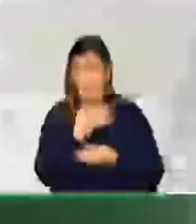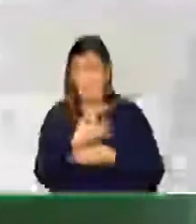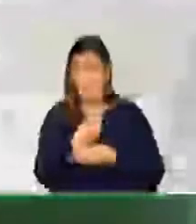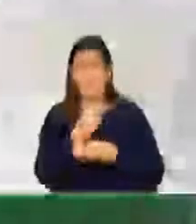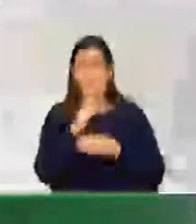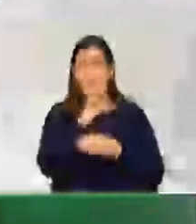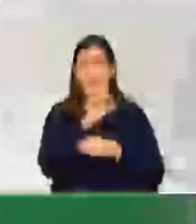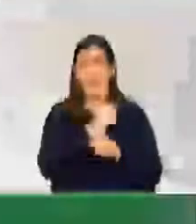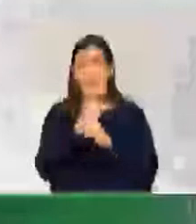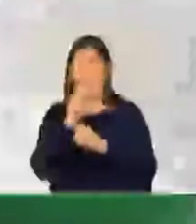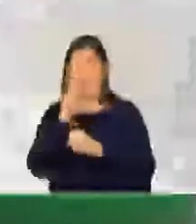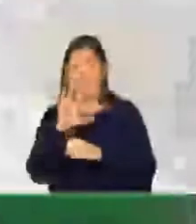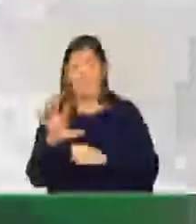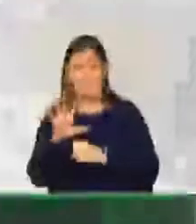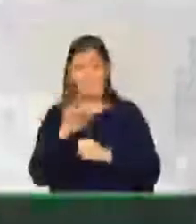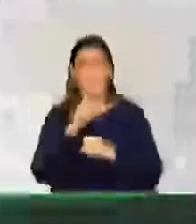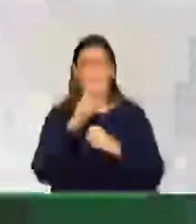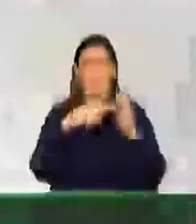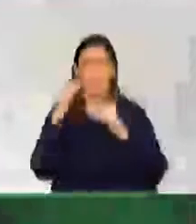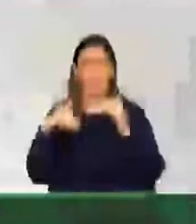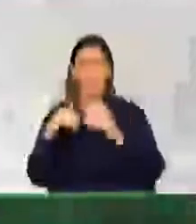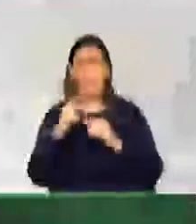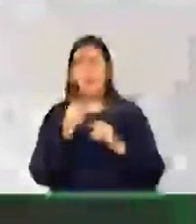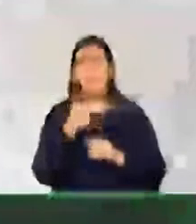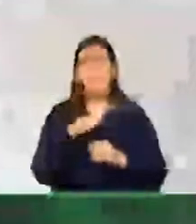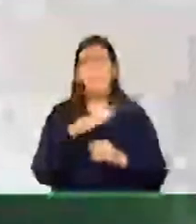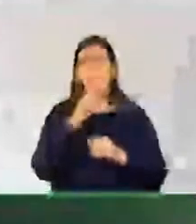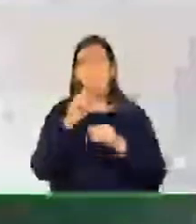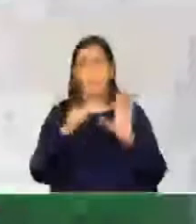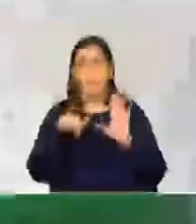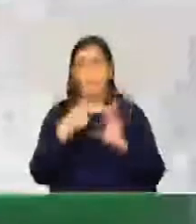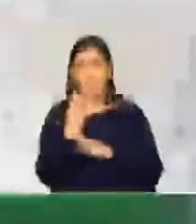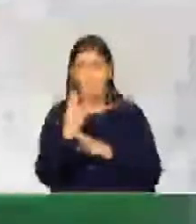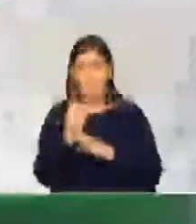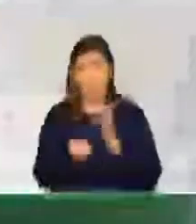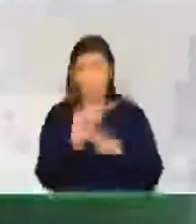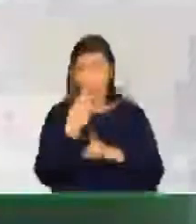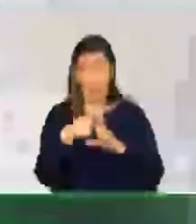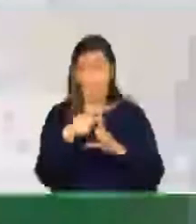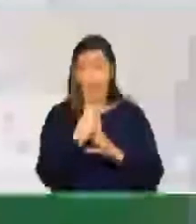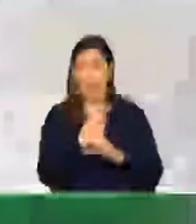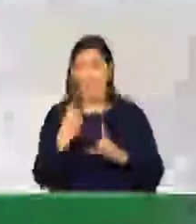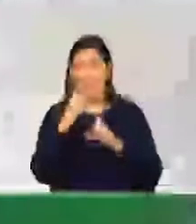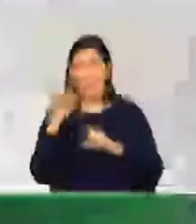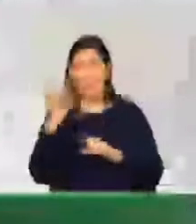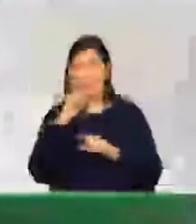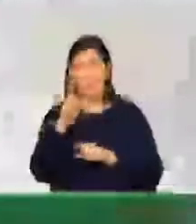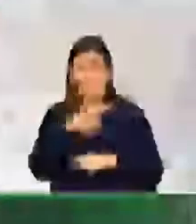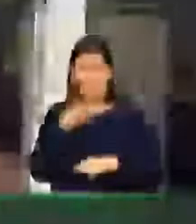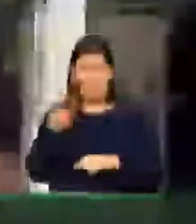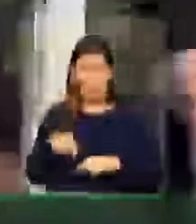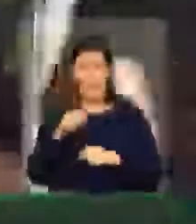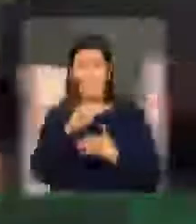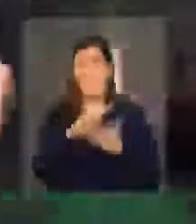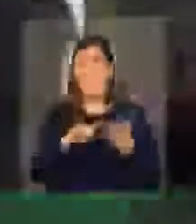una escala del 0 al 25, Rivera tiene 16,4 casos nuevos cada 100.000 habitantes, según el promedio de los últimos 7